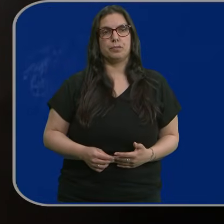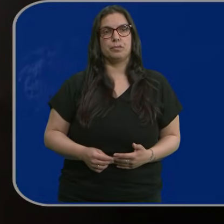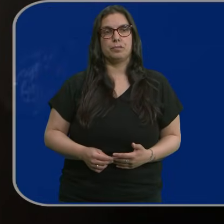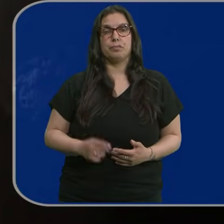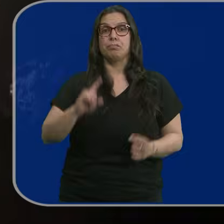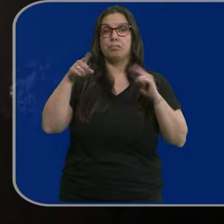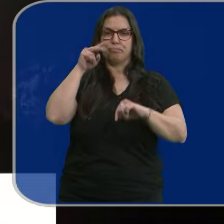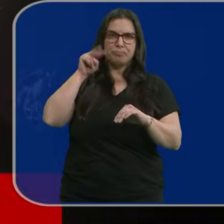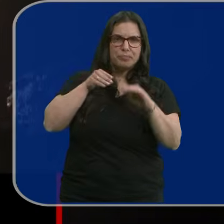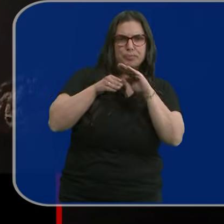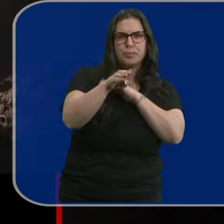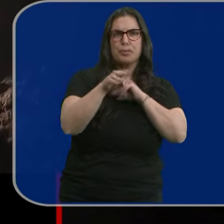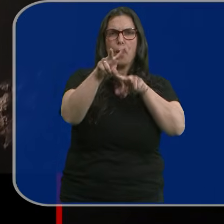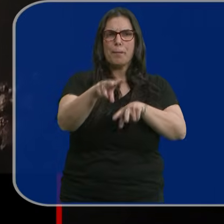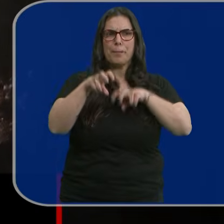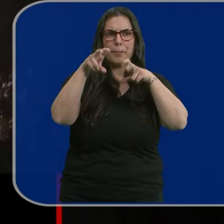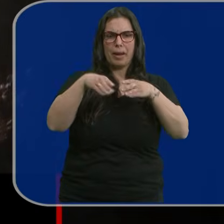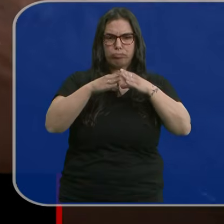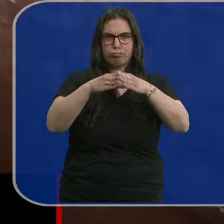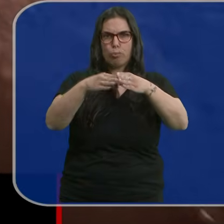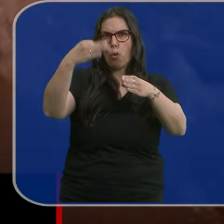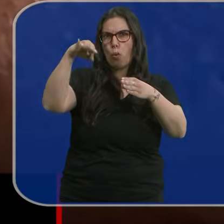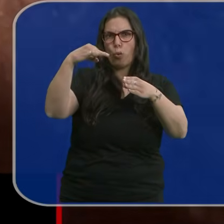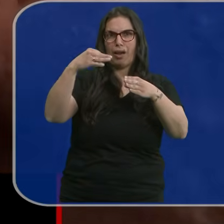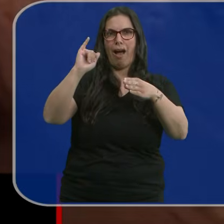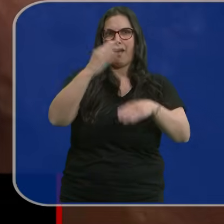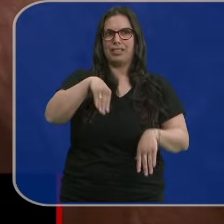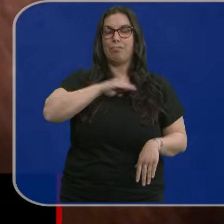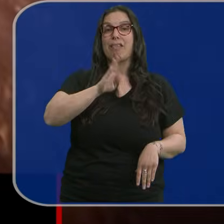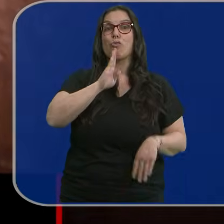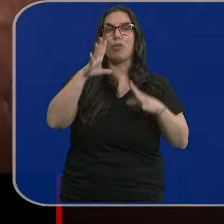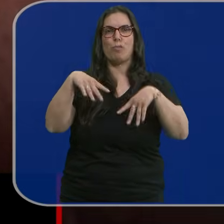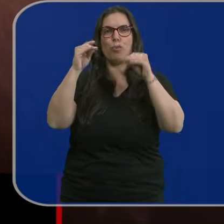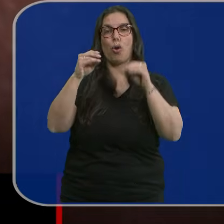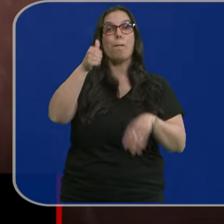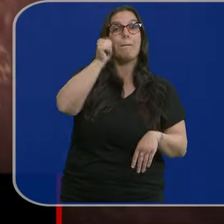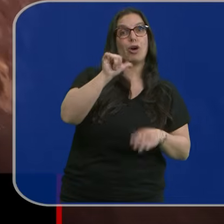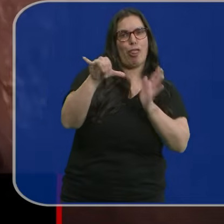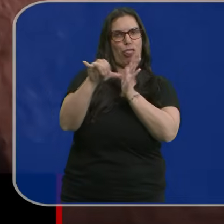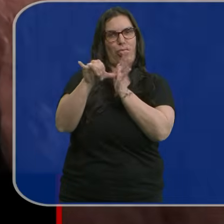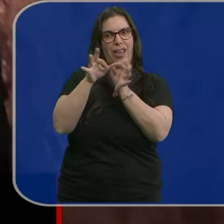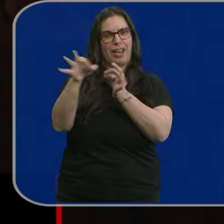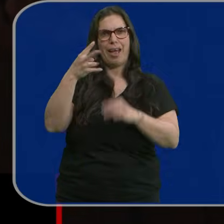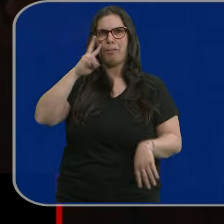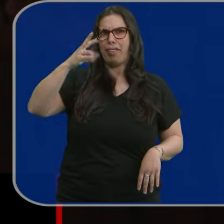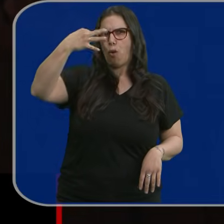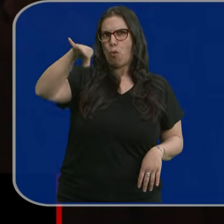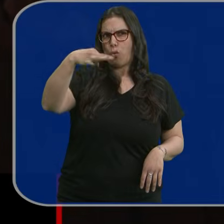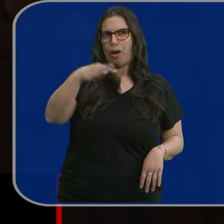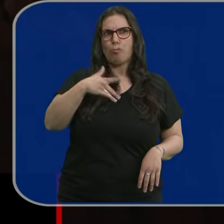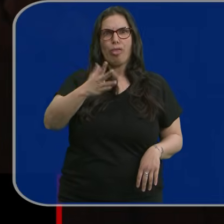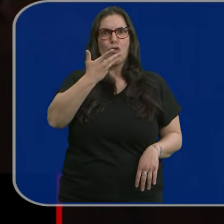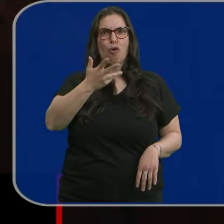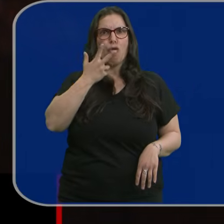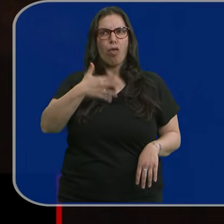Nos adentraremos en las únicas minas navegables subterráneas de todo el país. Están en Burgos, cerca de Belorado. La experiencia es única y permite conocer